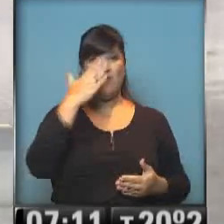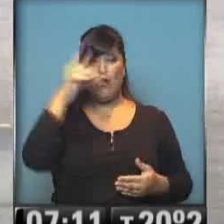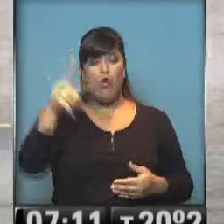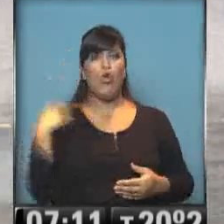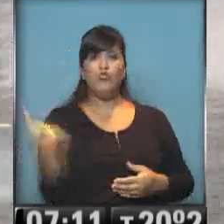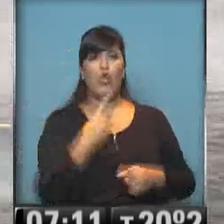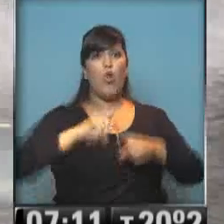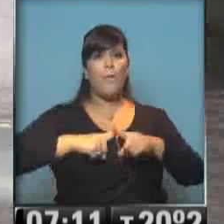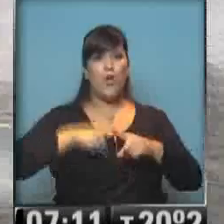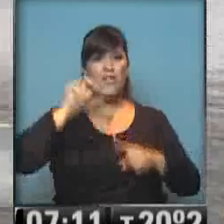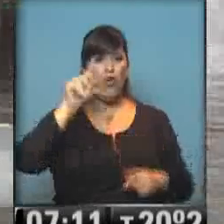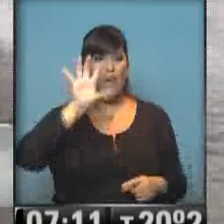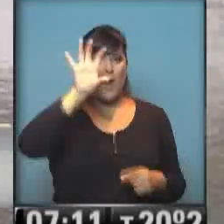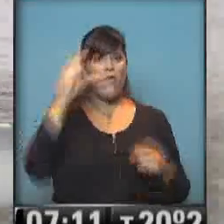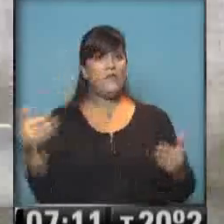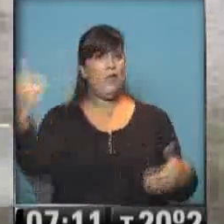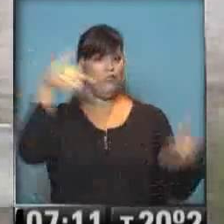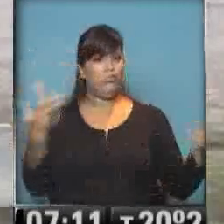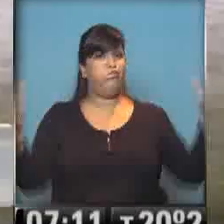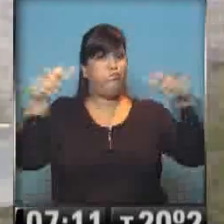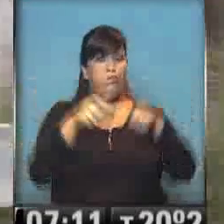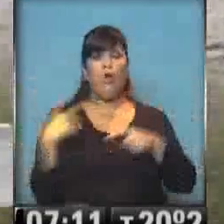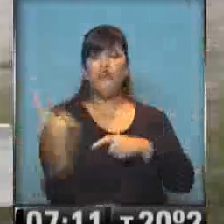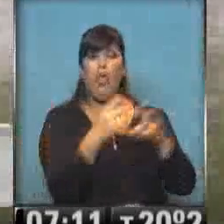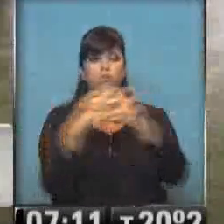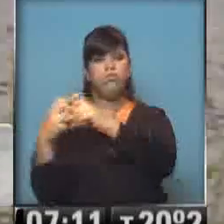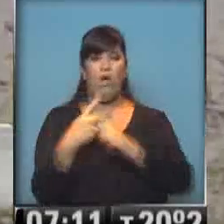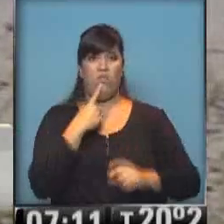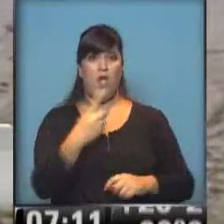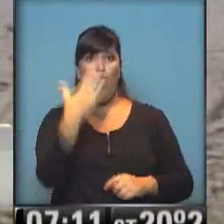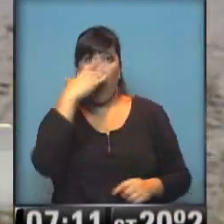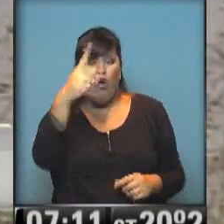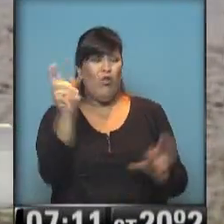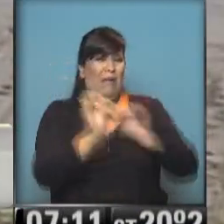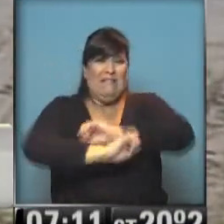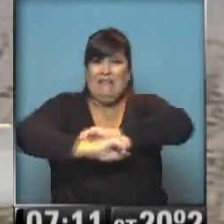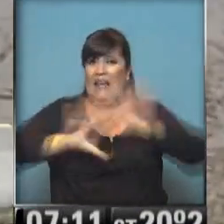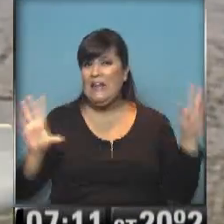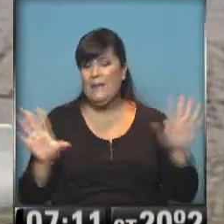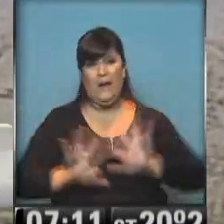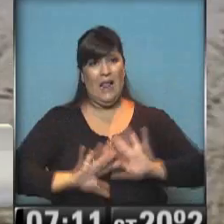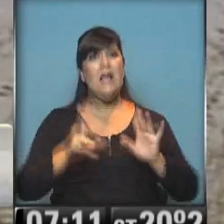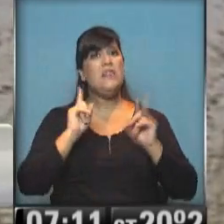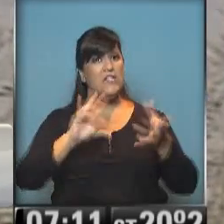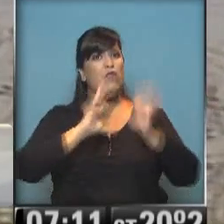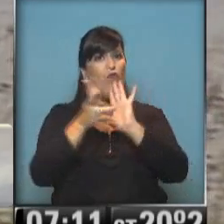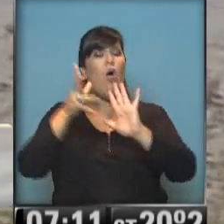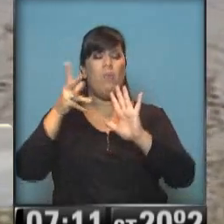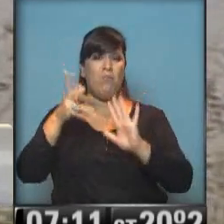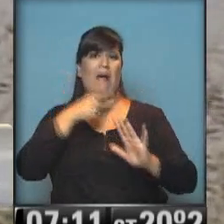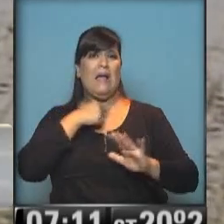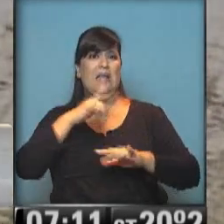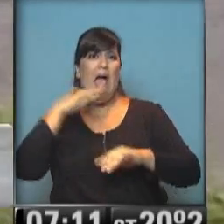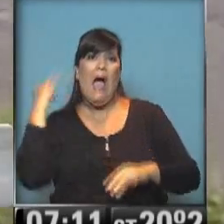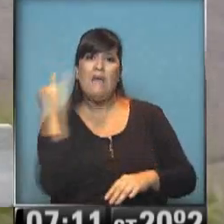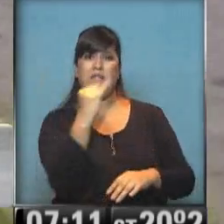político de la provincia allí presente. Dijeron, bueno, Córdoba es una catástrofe. Ese es el mensaje que querían transmitirle al gobierno